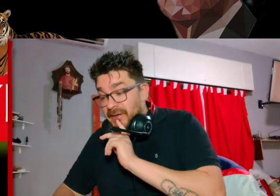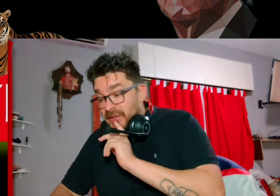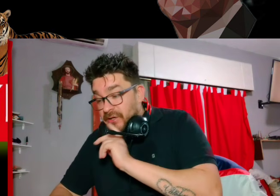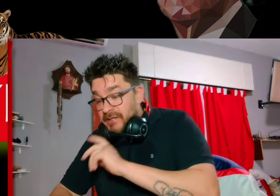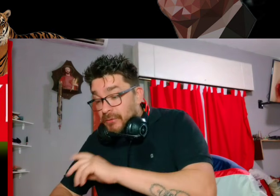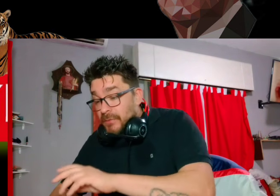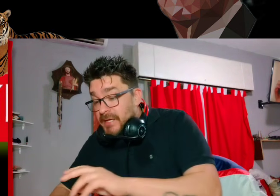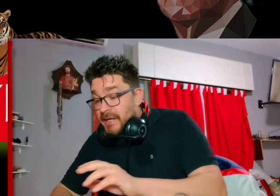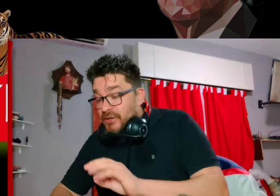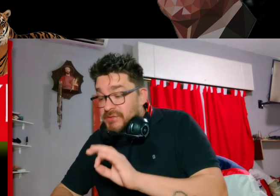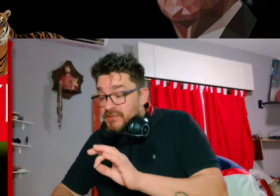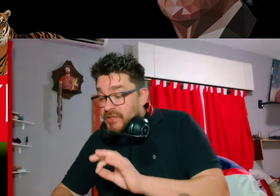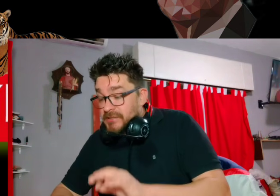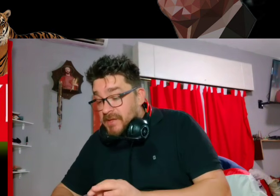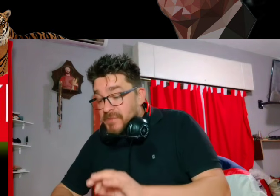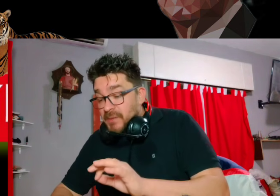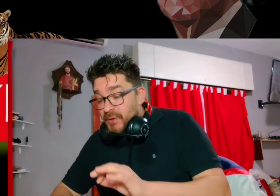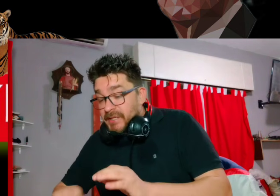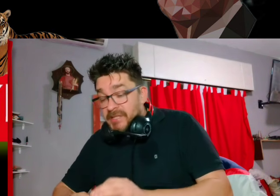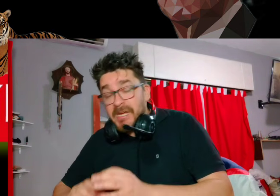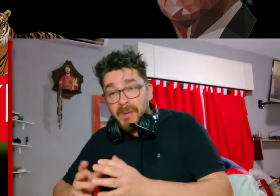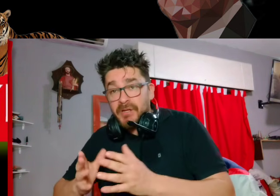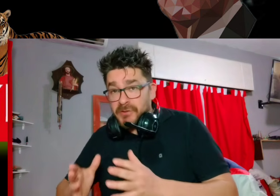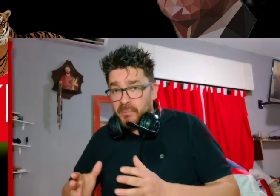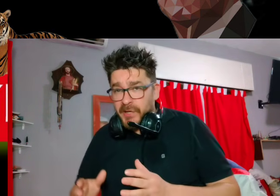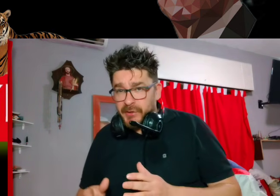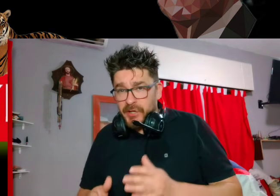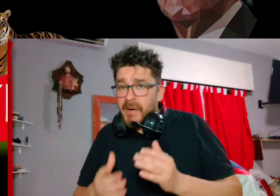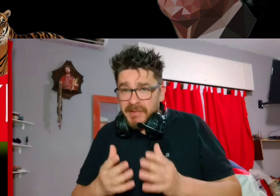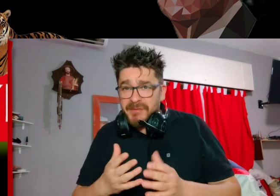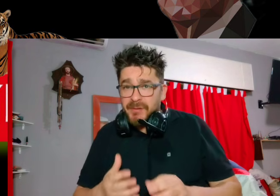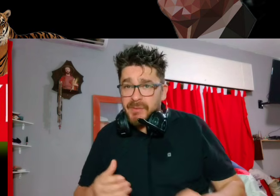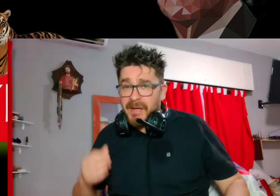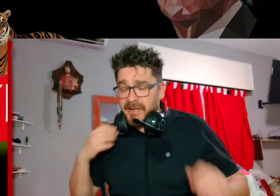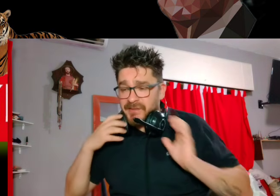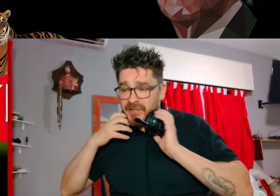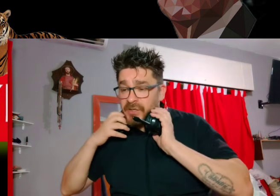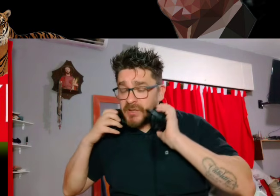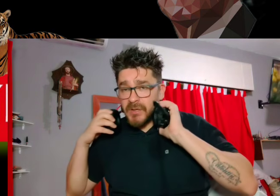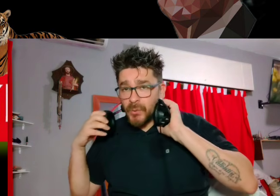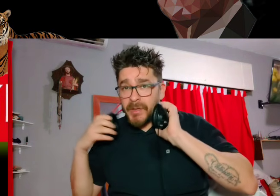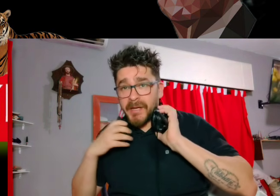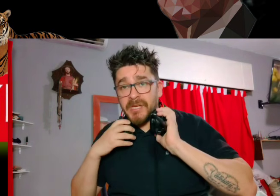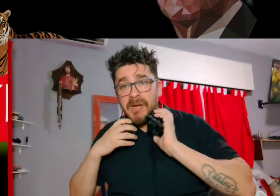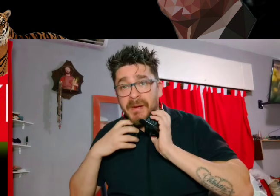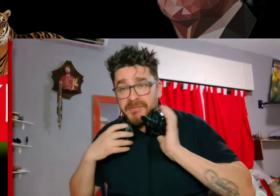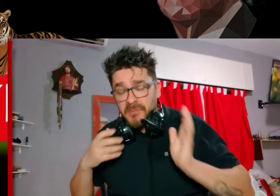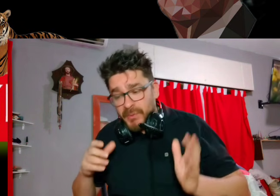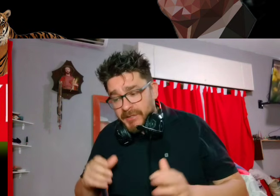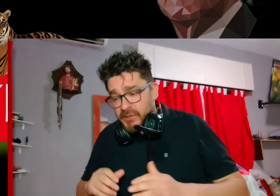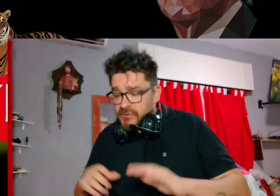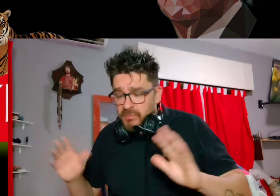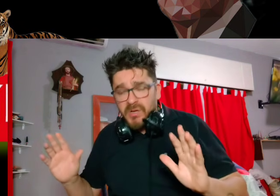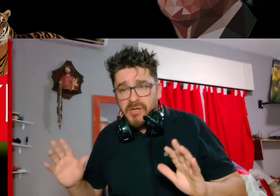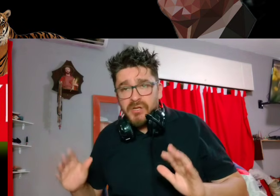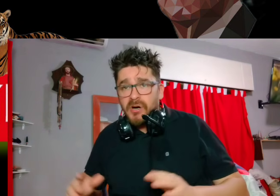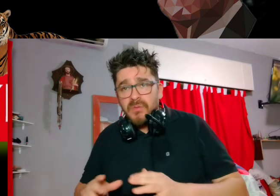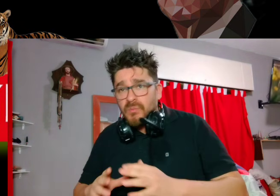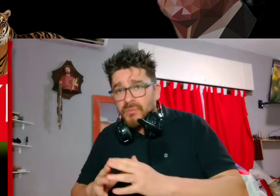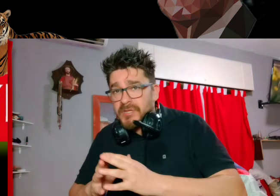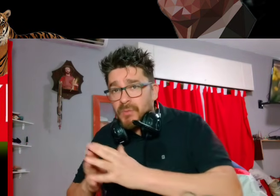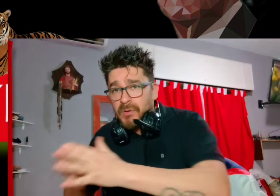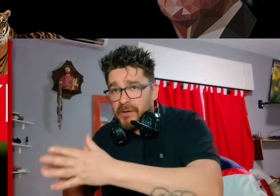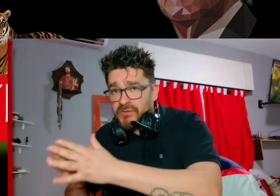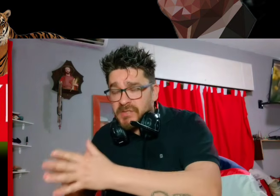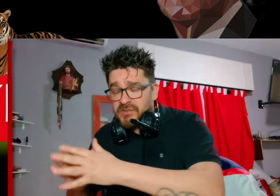lo que contó él, ¿no? Que devolvían las concesiones porque tenían que pagar los impuestos, ¿no? Bastante vivo la gente, ¿no? Una vez que tenían que pagar los impuestos, bueno,